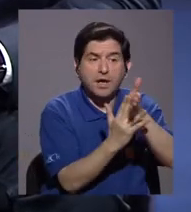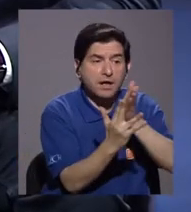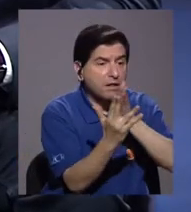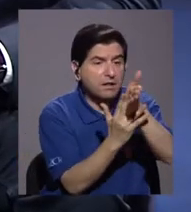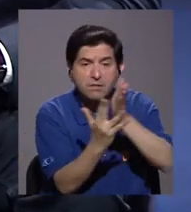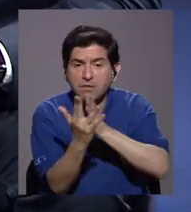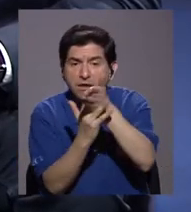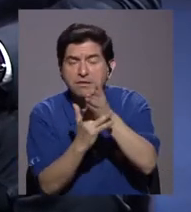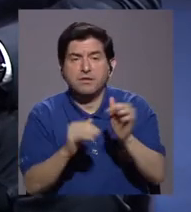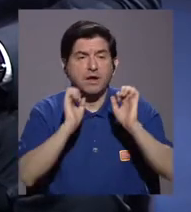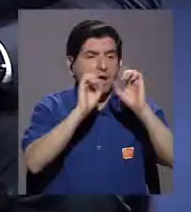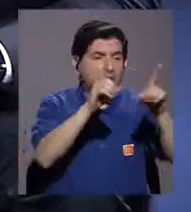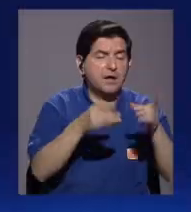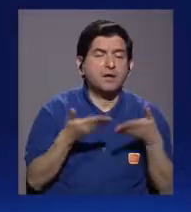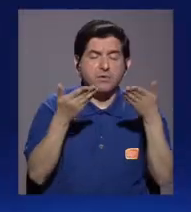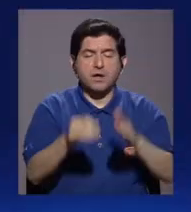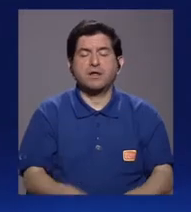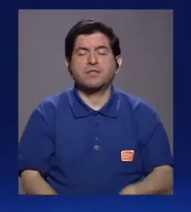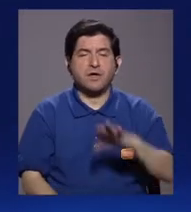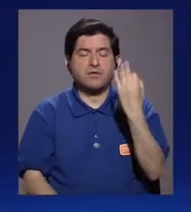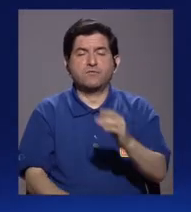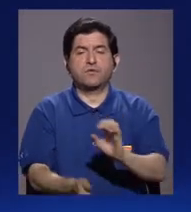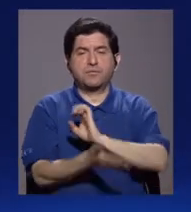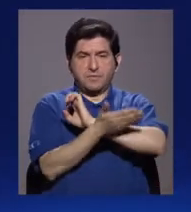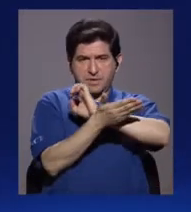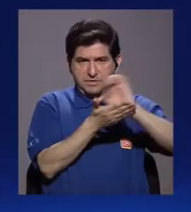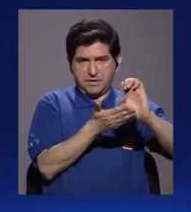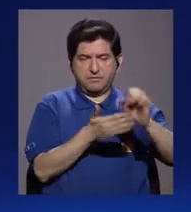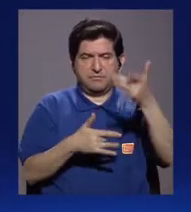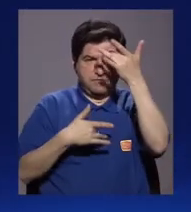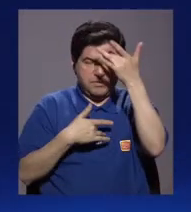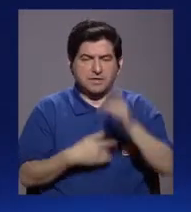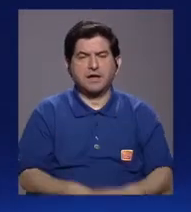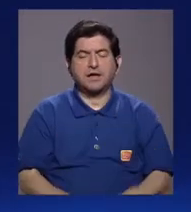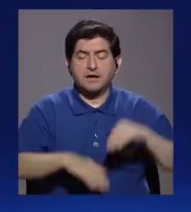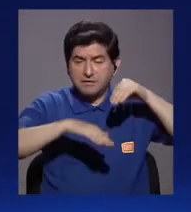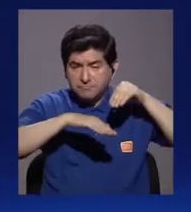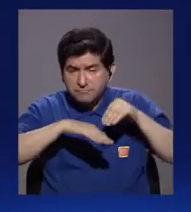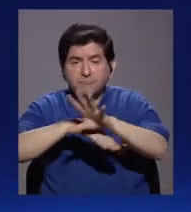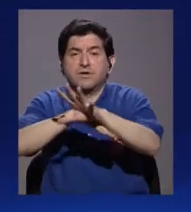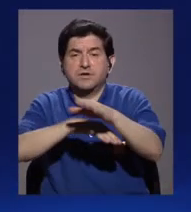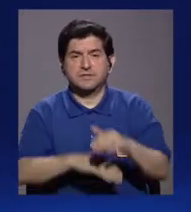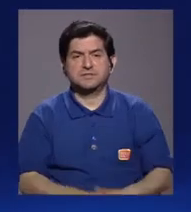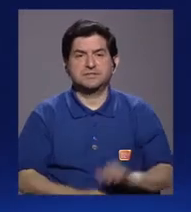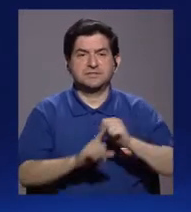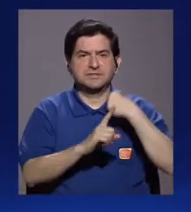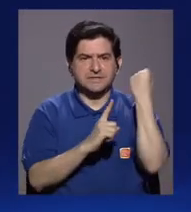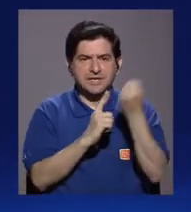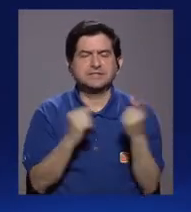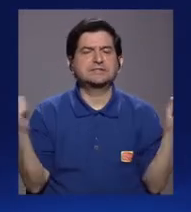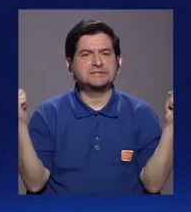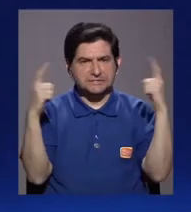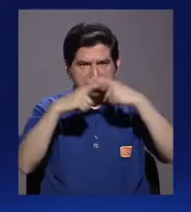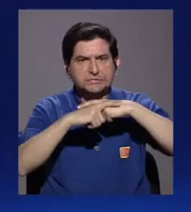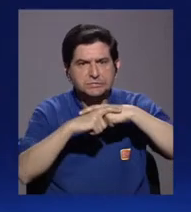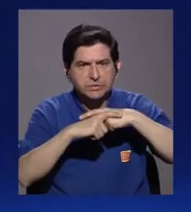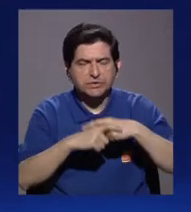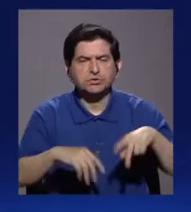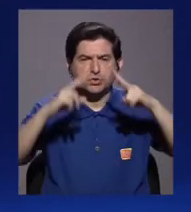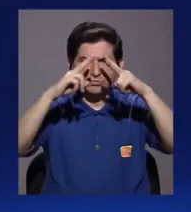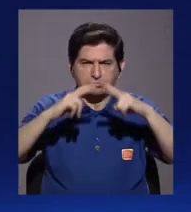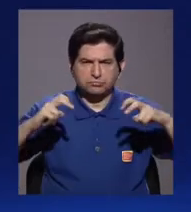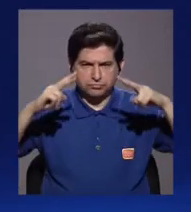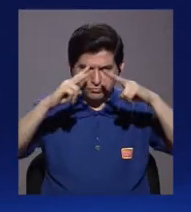creando escenarios diferentes para poder descubrir cuáles son los puntos del sistema que requieren más